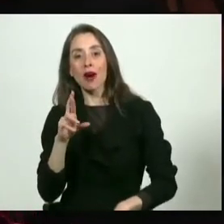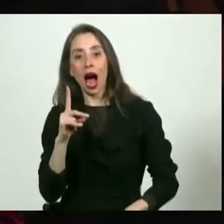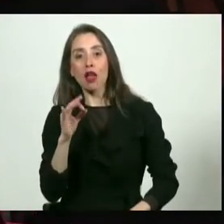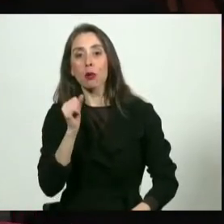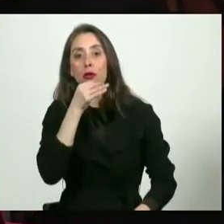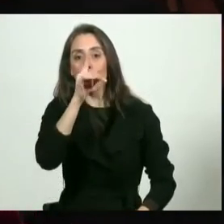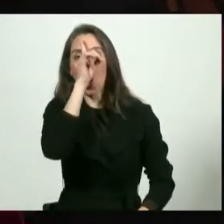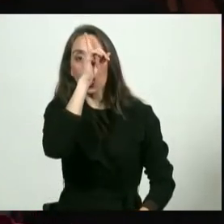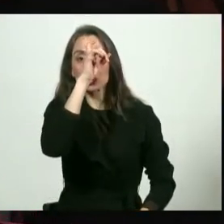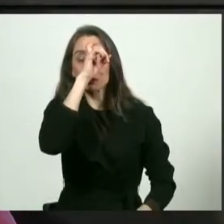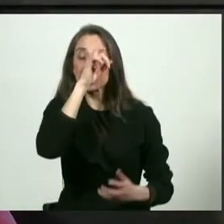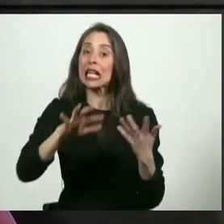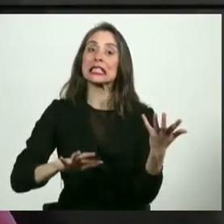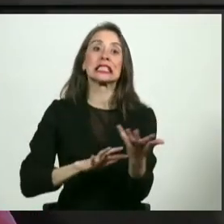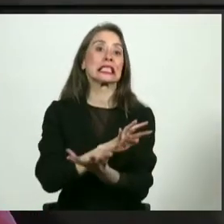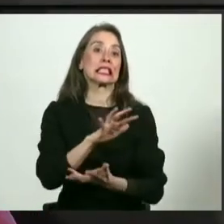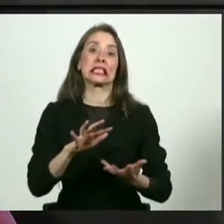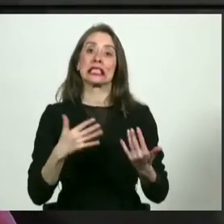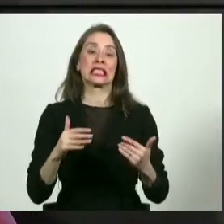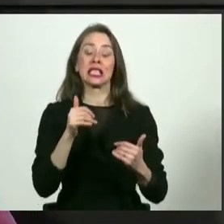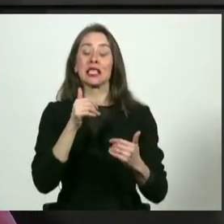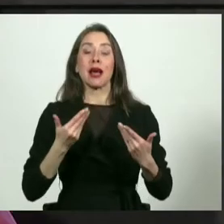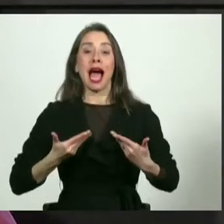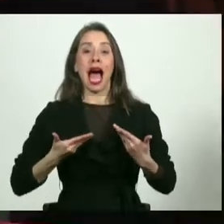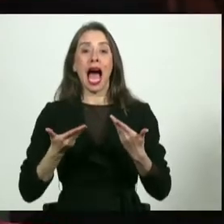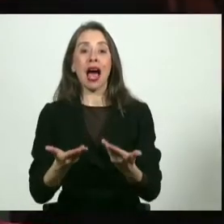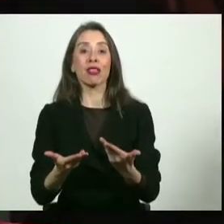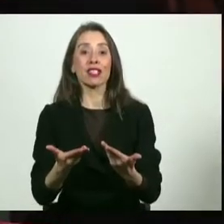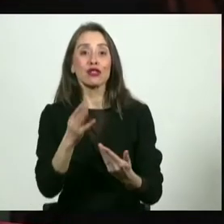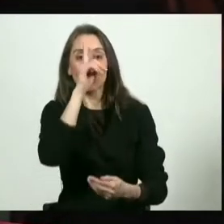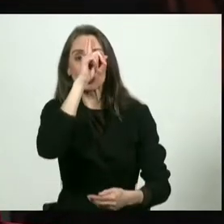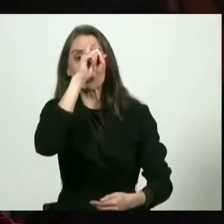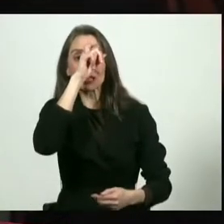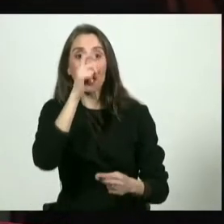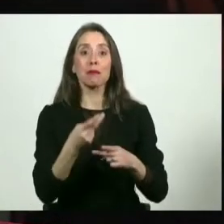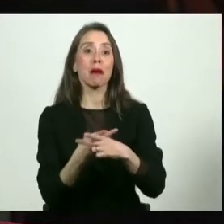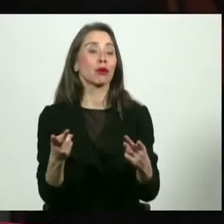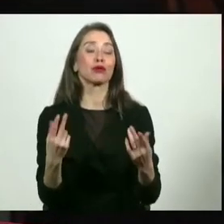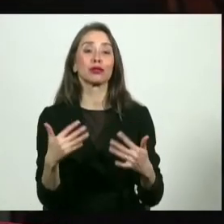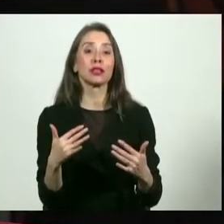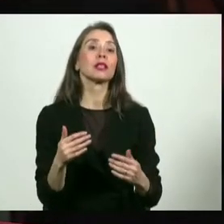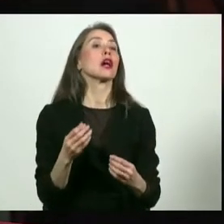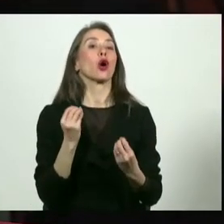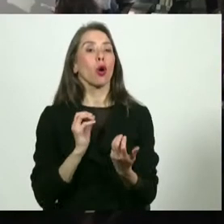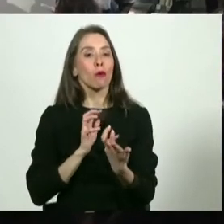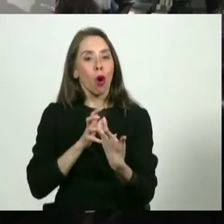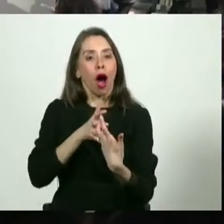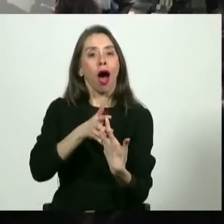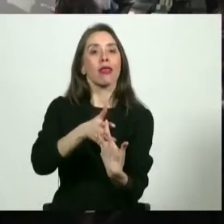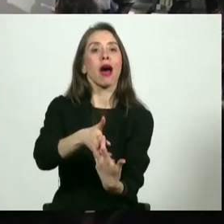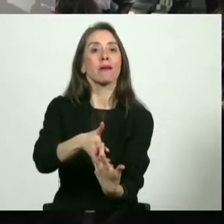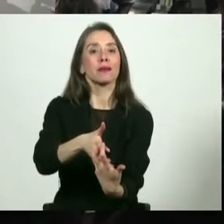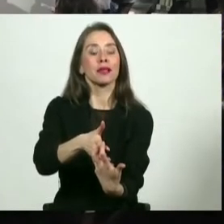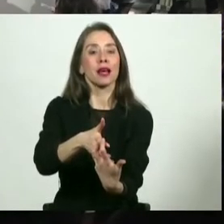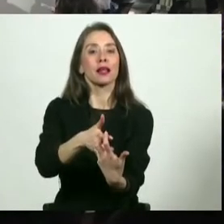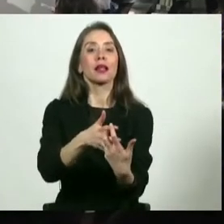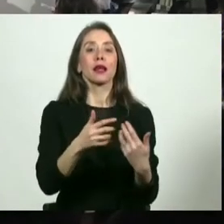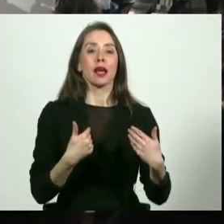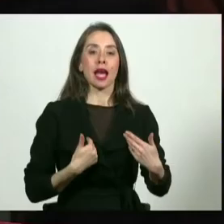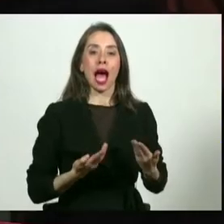Chile, los hospitales tenemos una crisis de atención hospitalaria a nivel público. Y por cierto, la adaptación a la